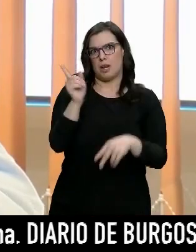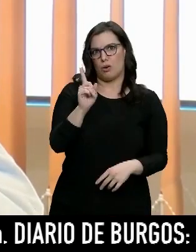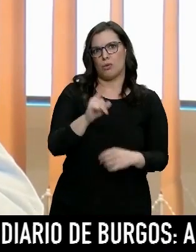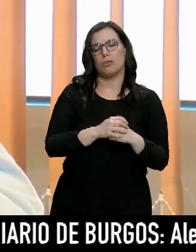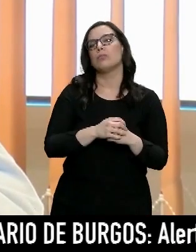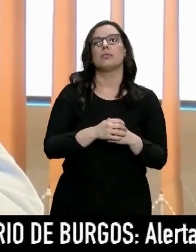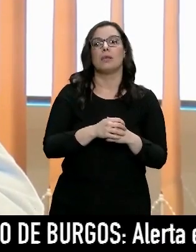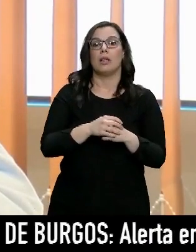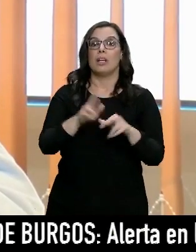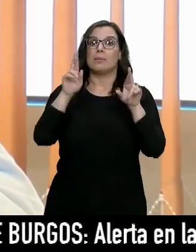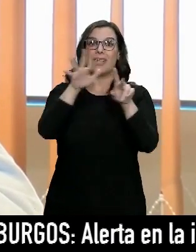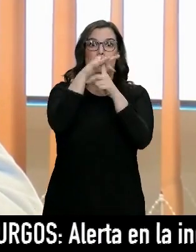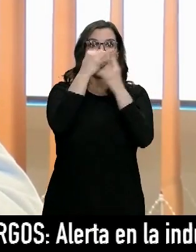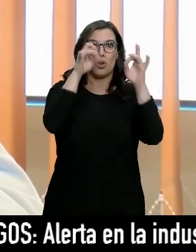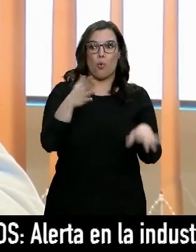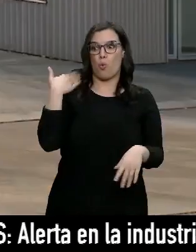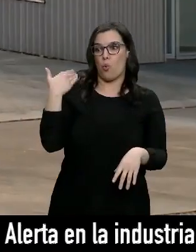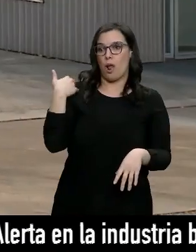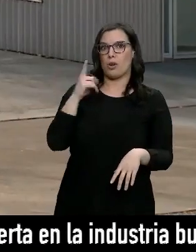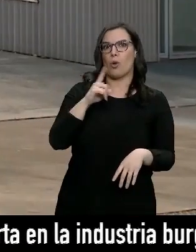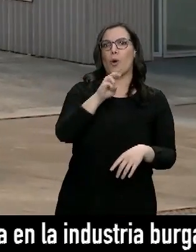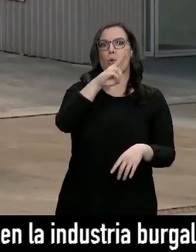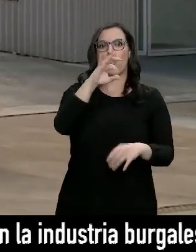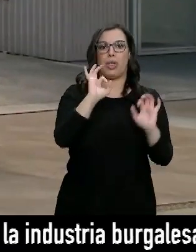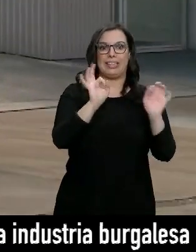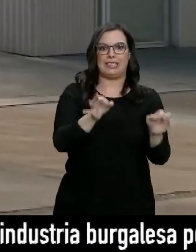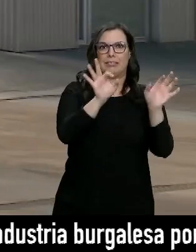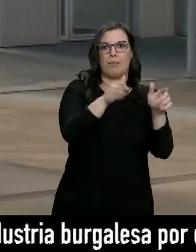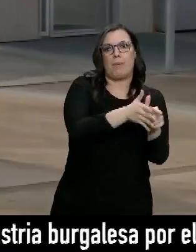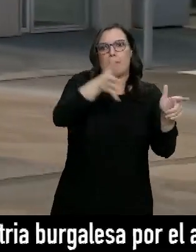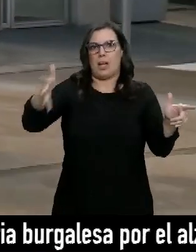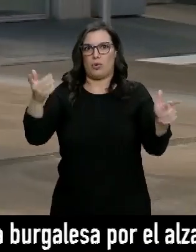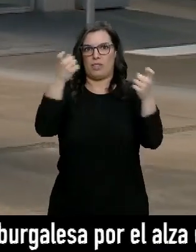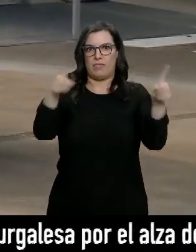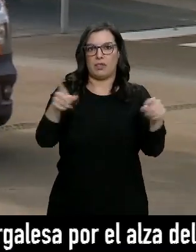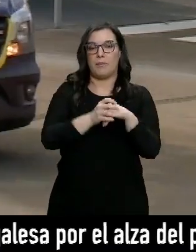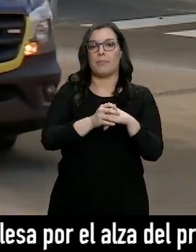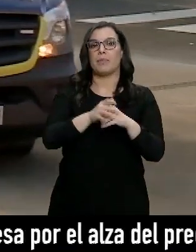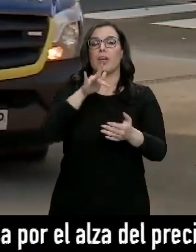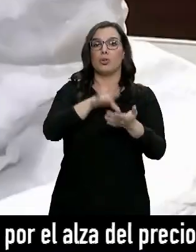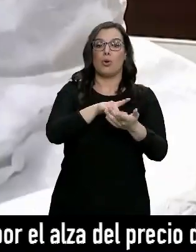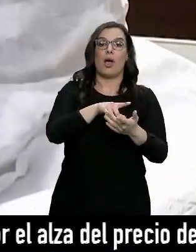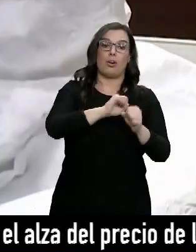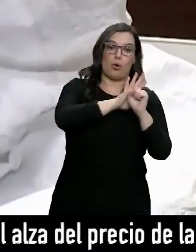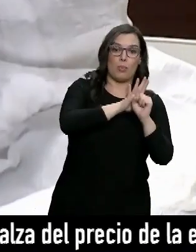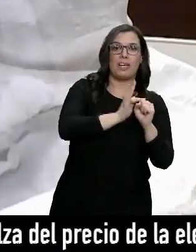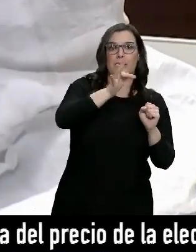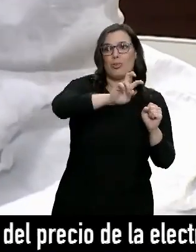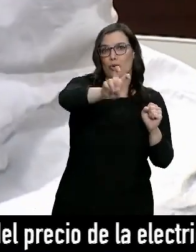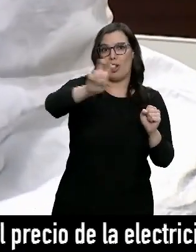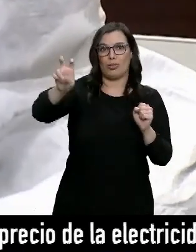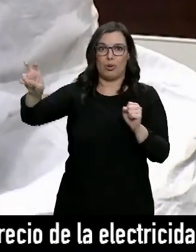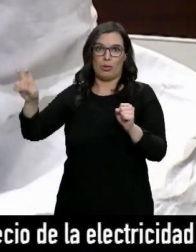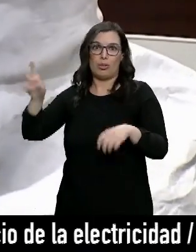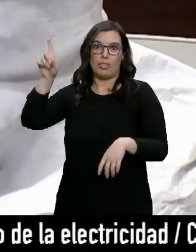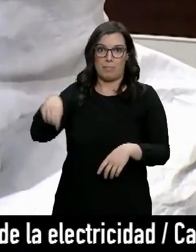esa situación y no tengamos que extender la UCI. A los pacientes COVID se suman los ingresos por otras patologías, un